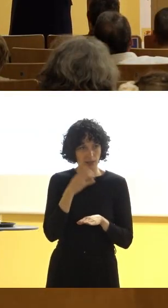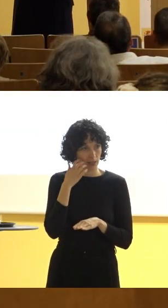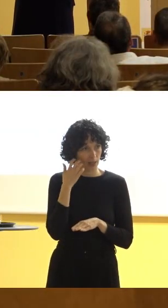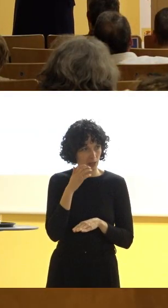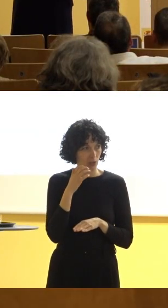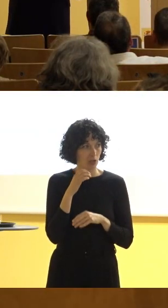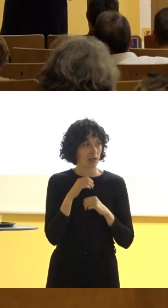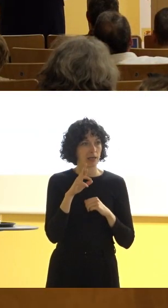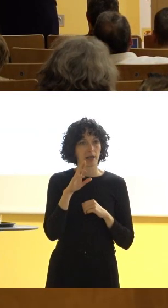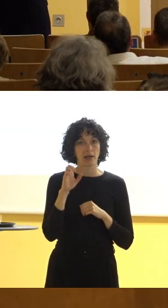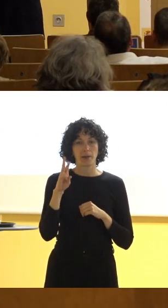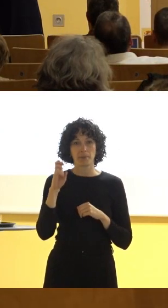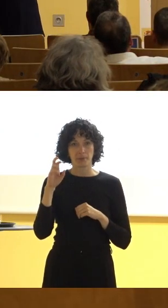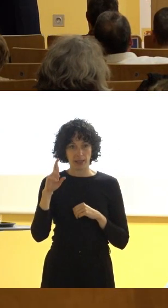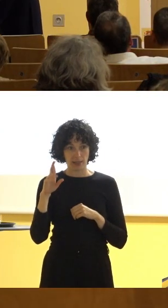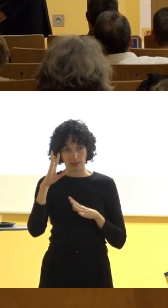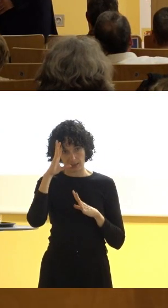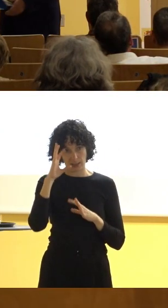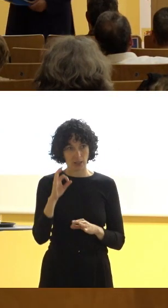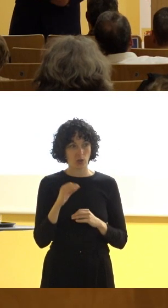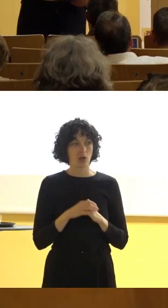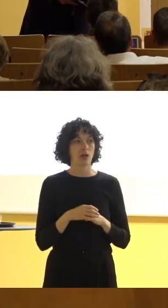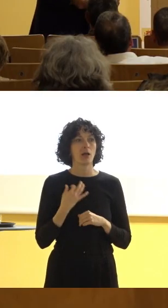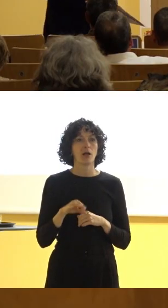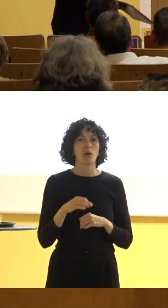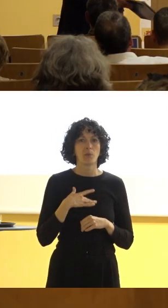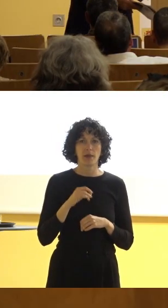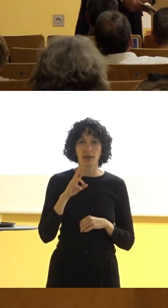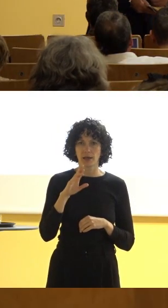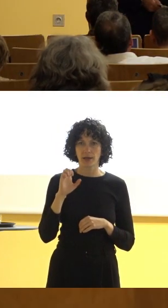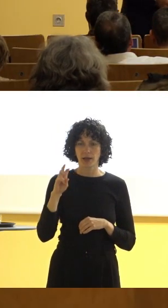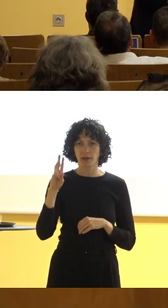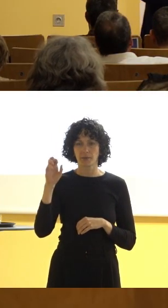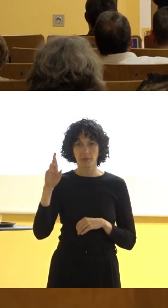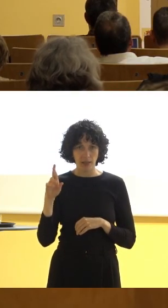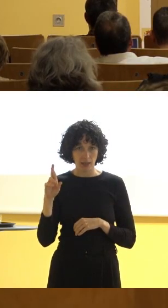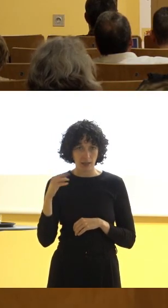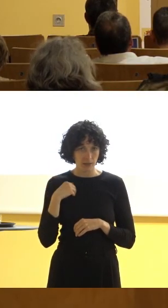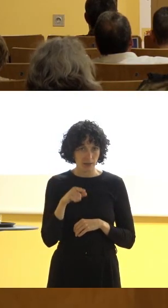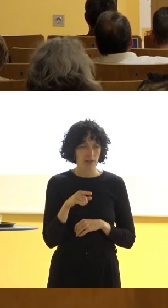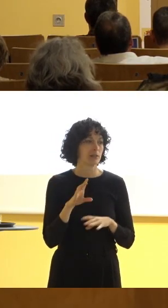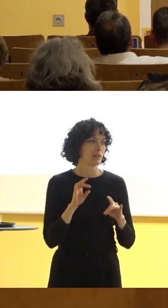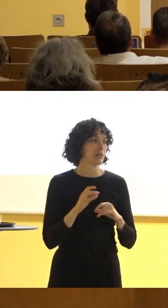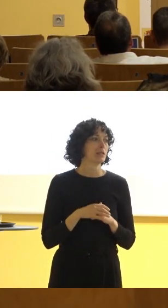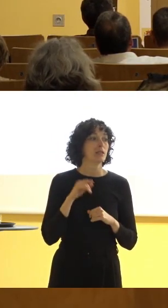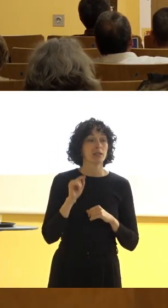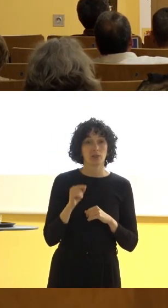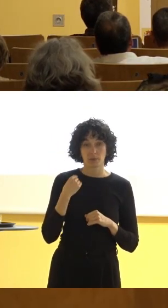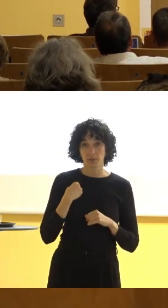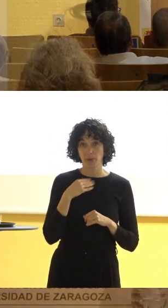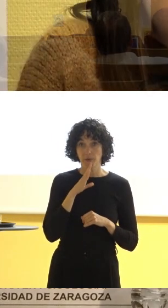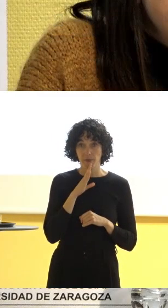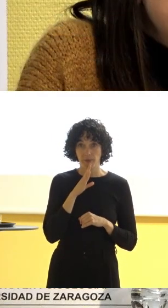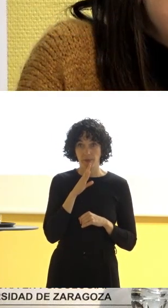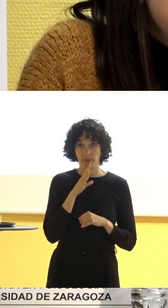Del REPER. Pero, vale. Estamos hablando entonces del REPER, ¿puede ser? Del registro. Sí, vale. ese. Sí, pues esto es lo que